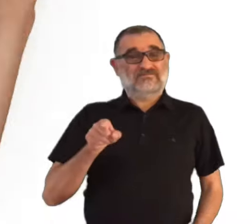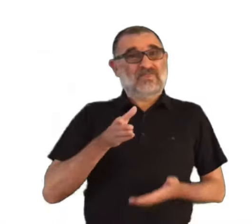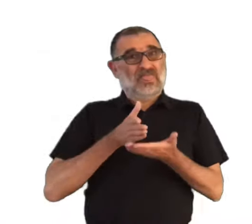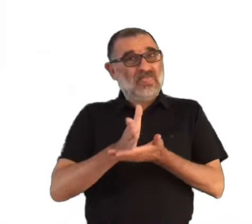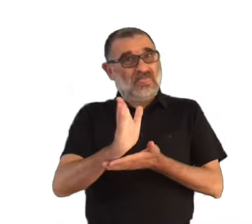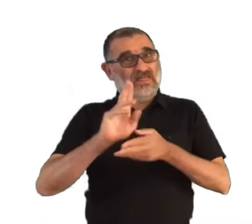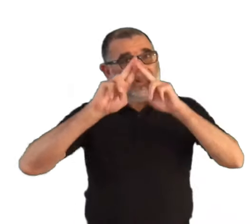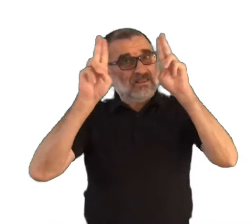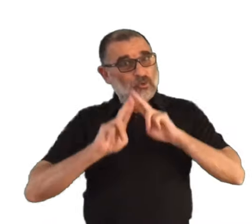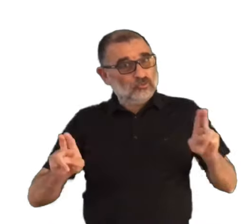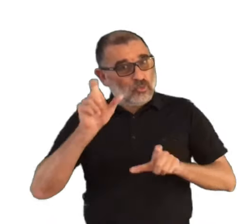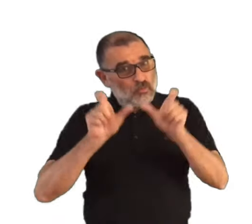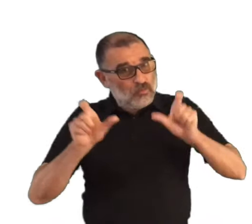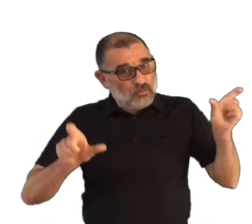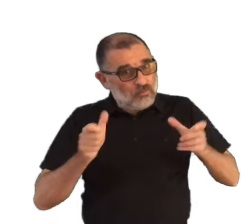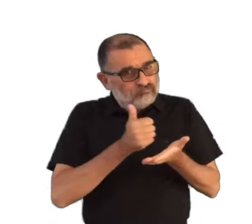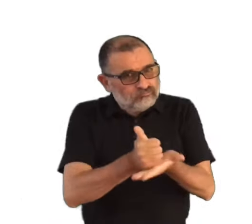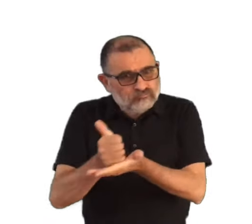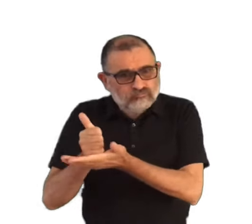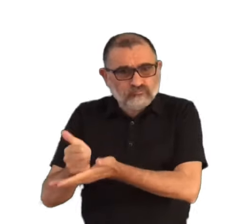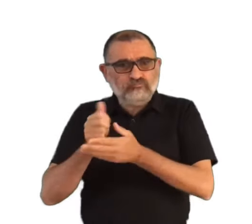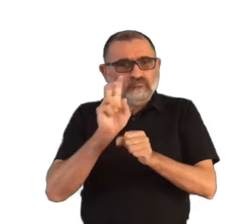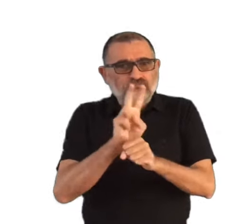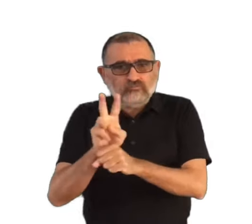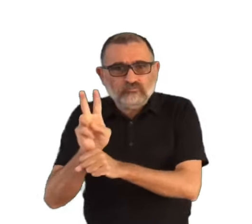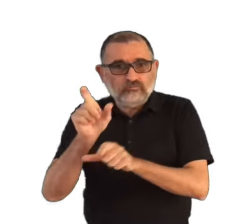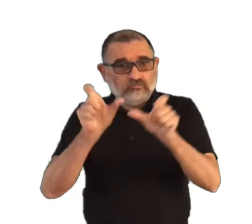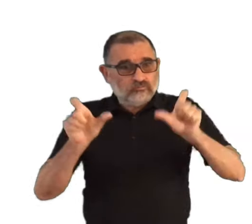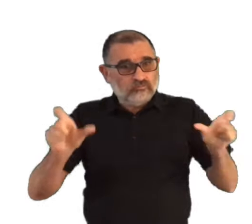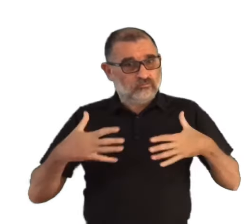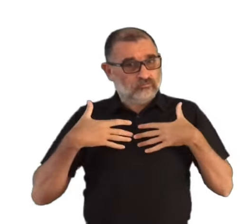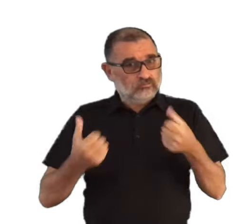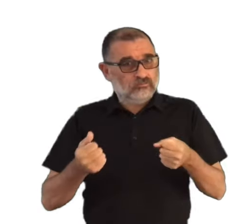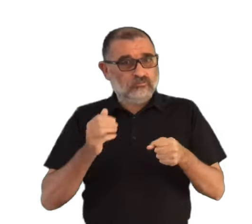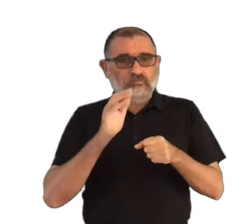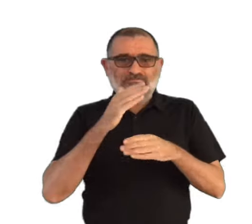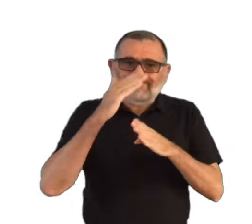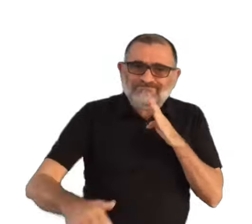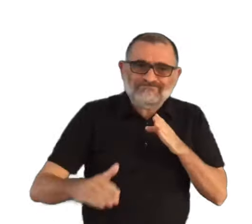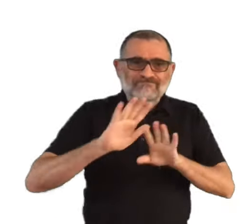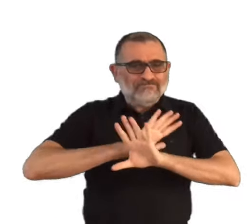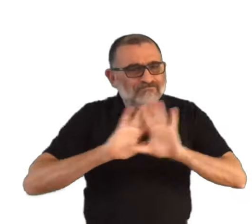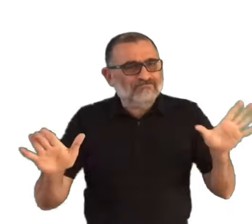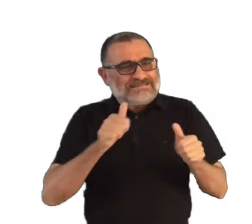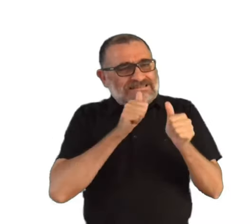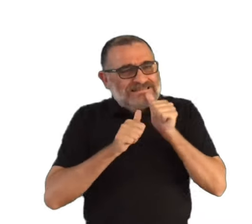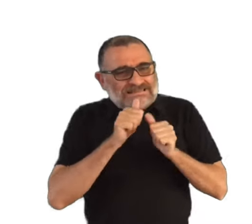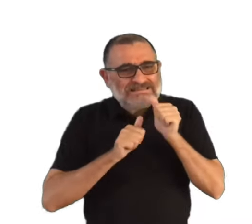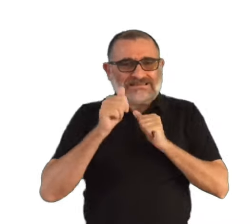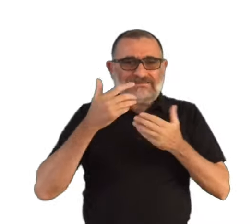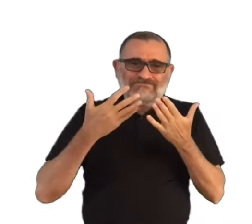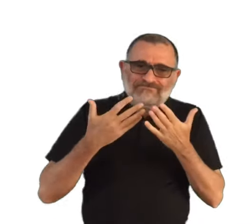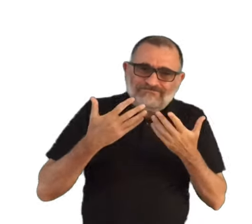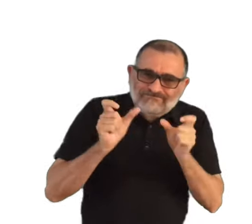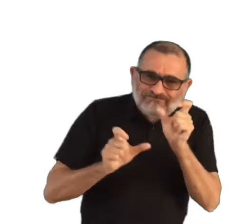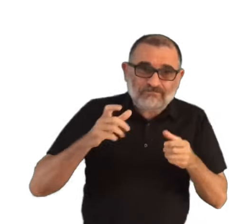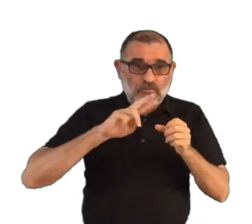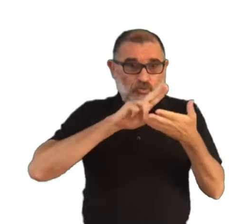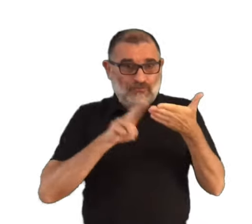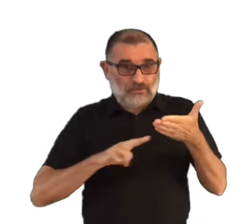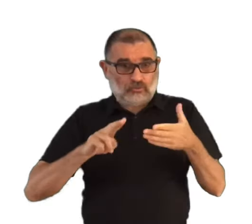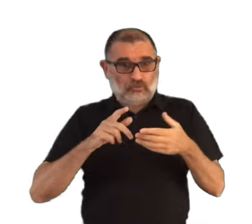El derecho internacional humanitario protege a las personas en todo el mundo al limitar el sufrimiento que provocan las guerras. Los Convenios de